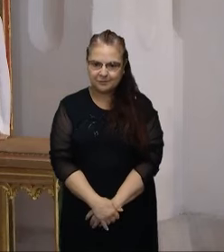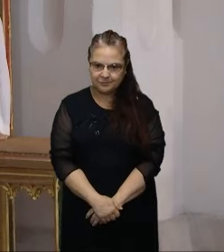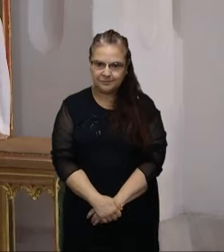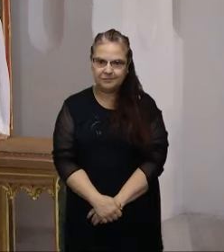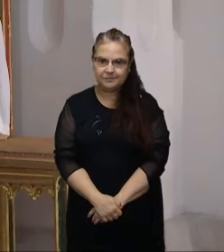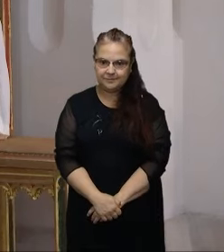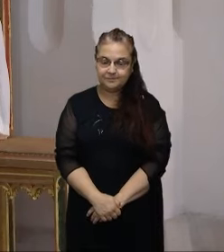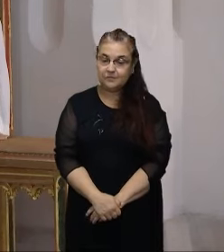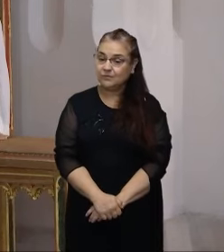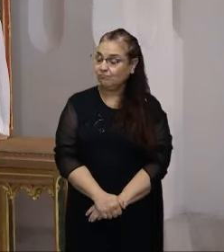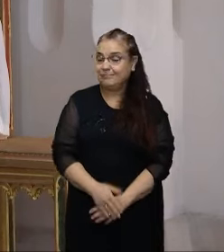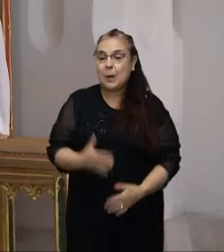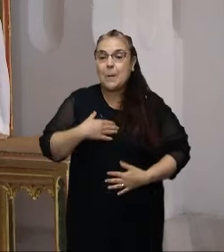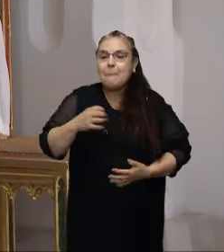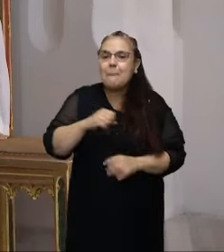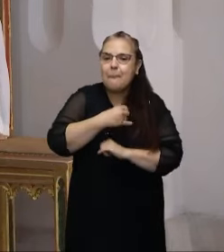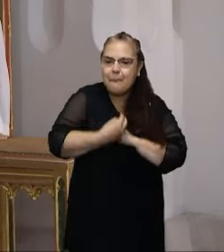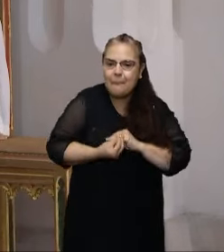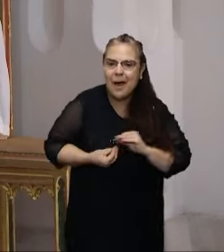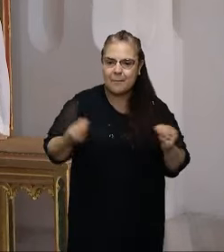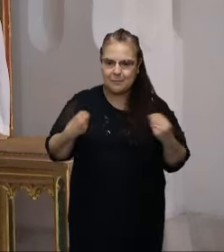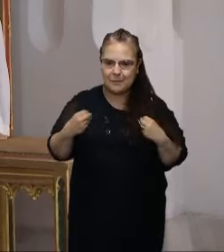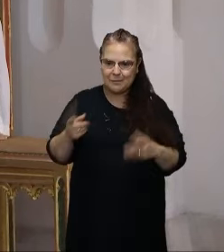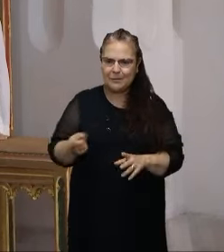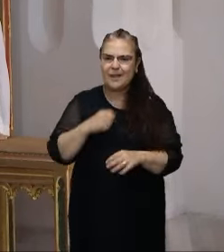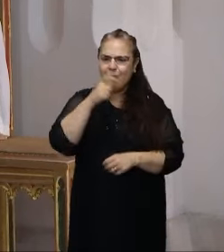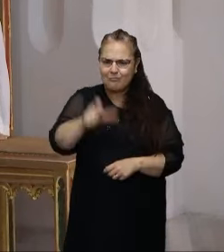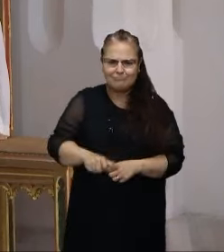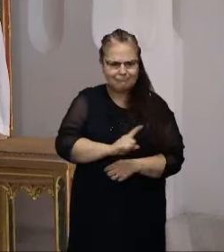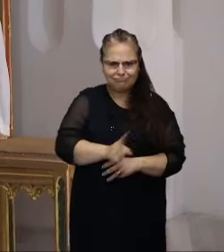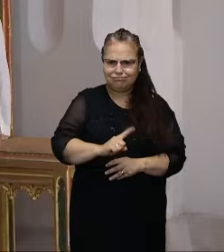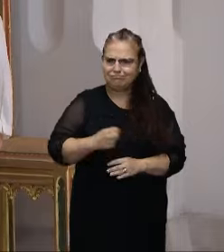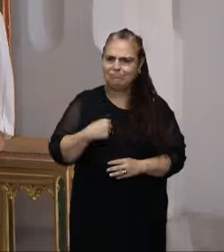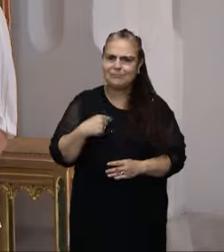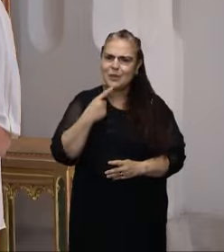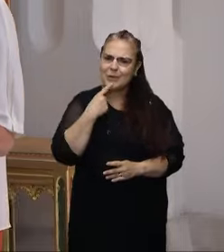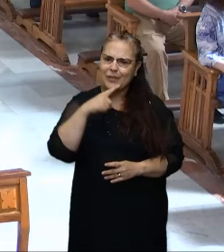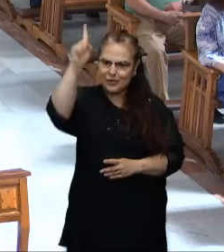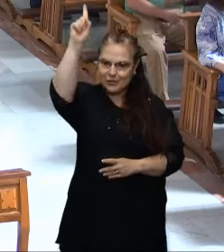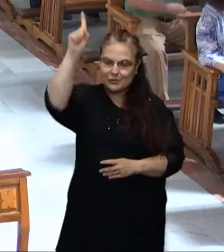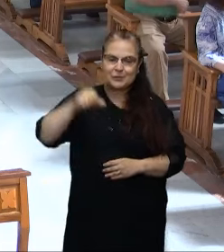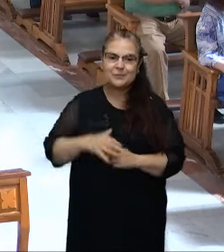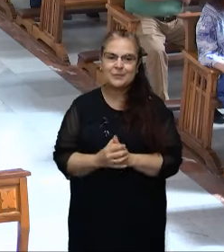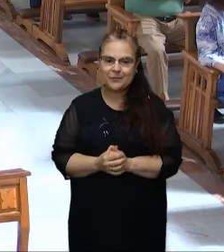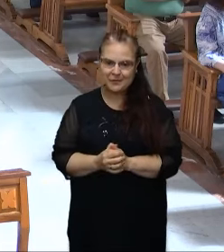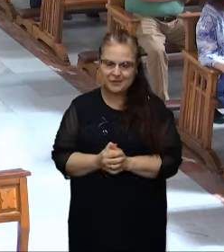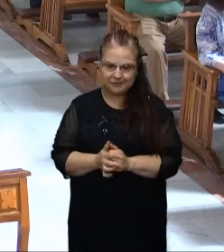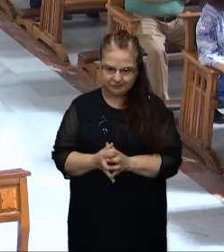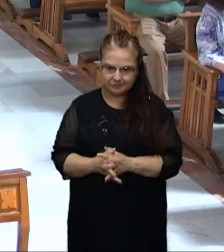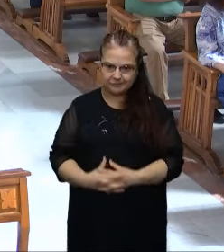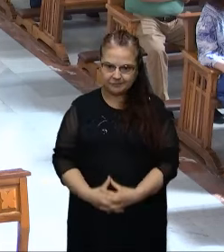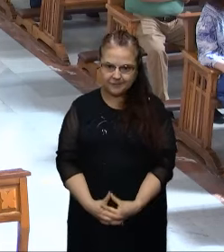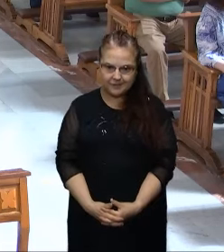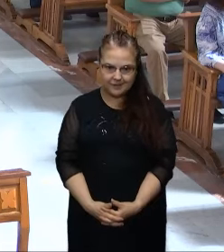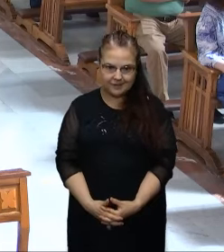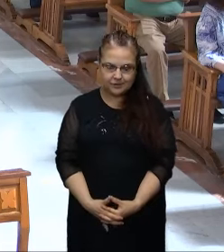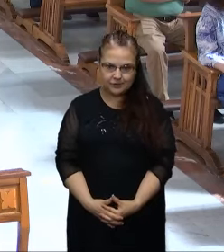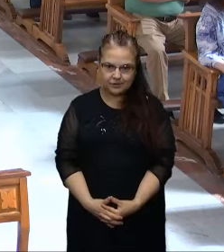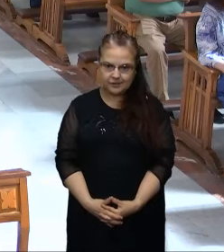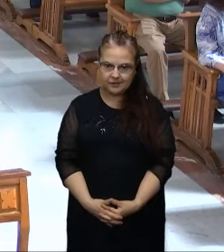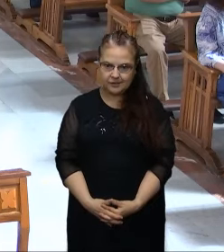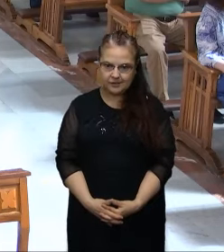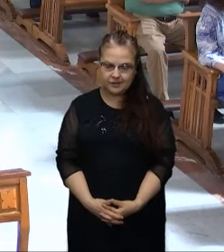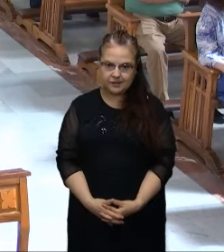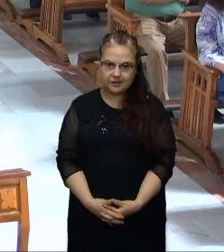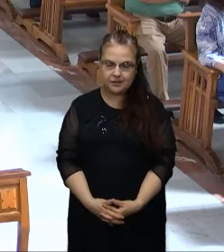No solo de pan vive el hombre, sino de toda palabra que sale de la boca de Dios. No solo de pan vive el hombre, sino